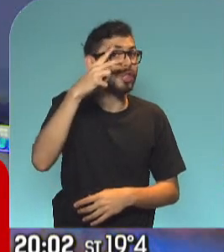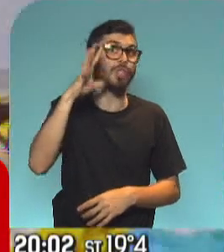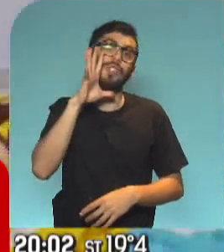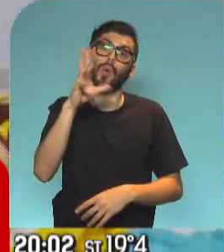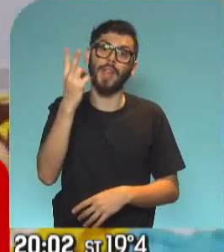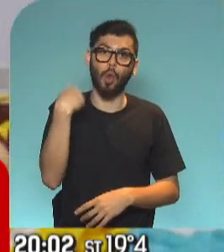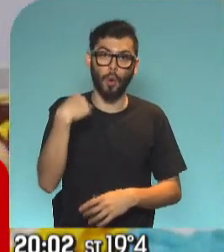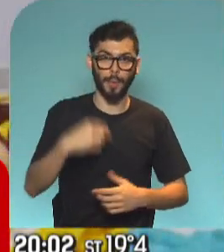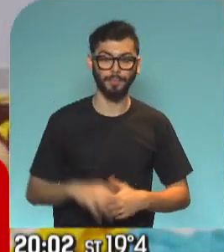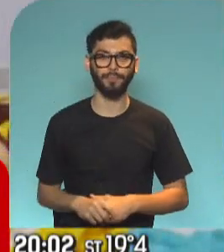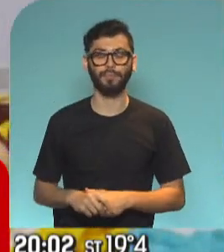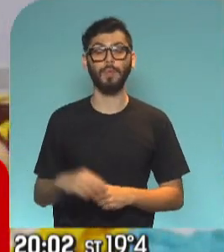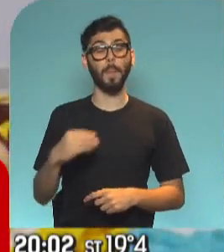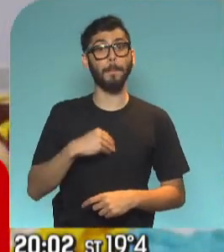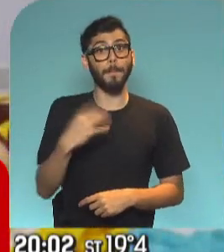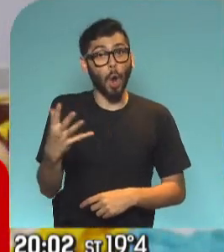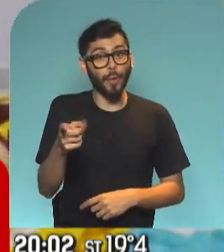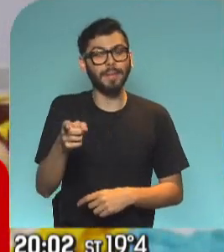764.859. En provincia de Buenos Aires se registró